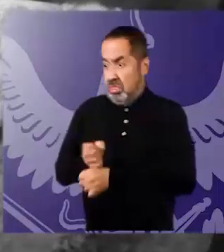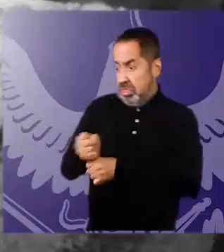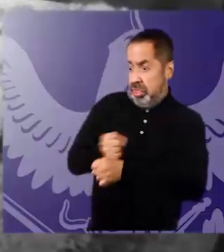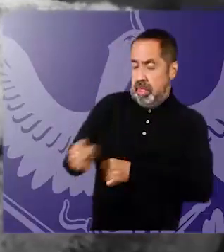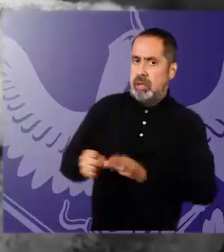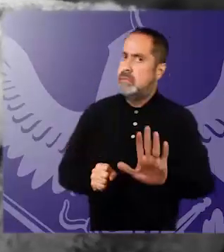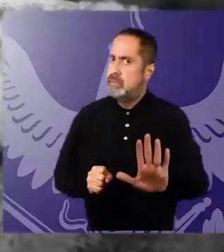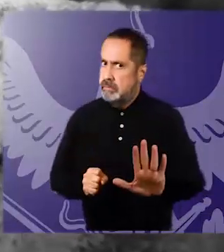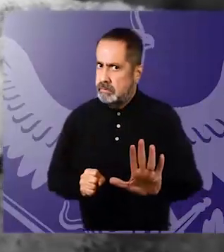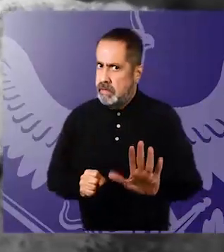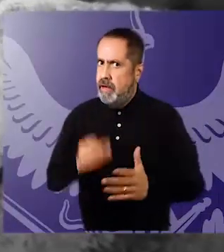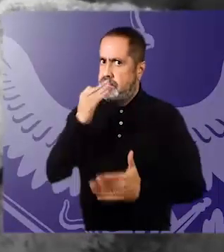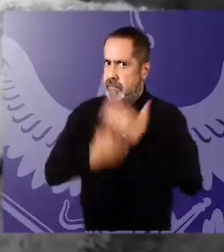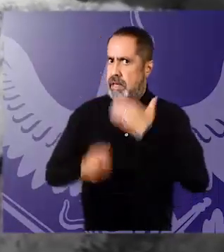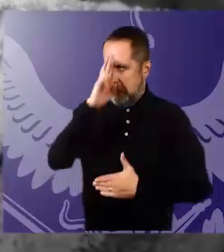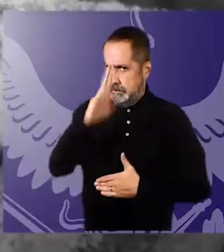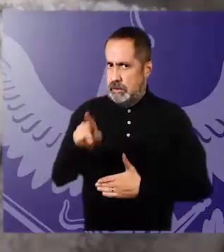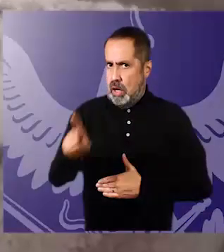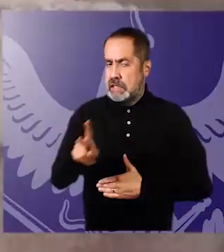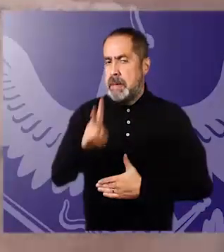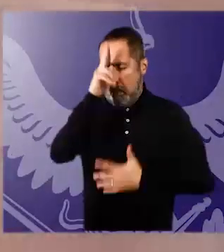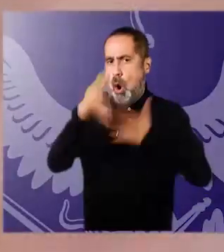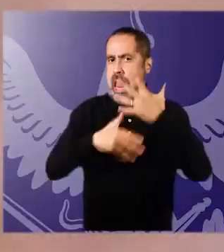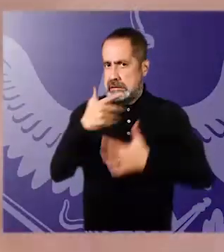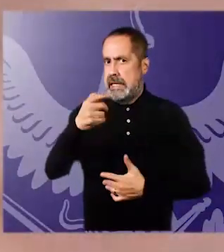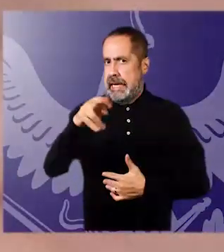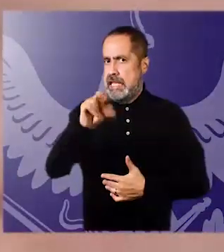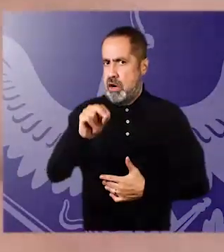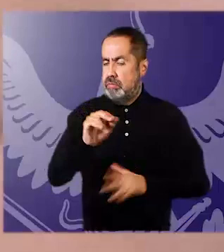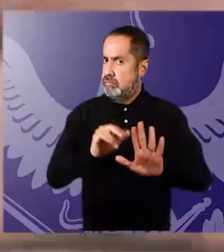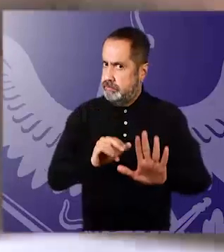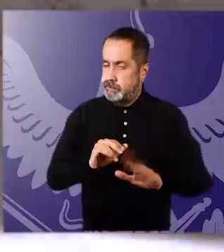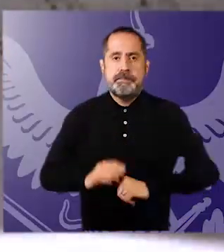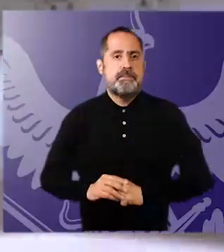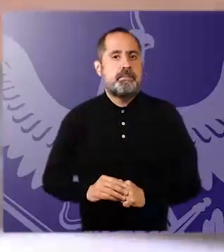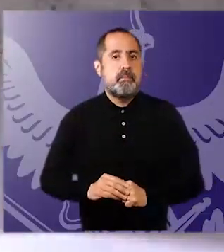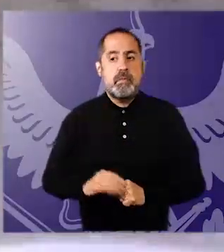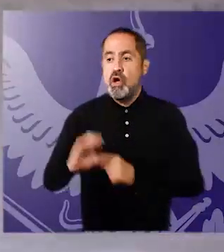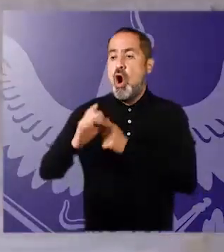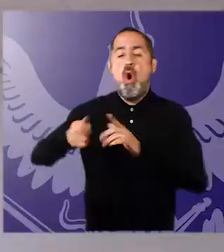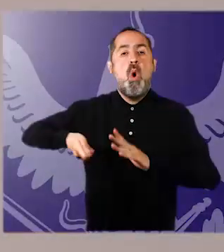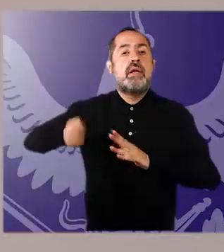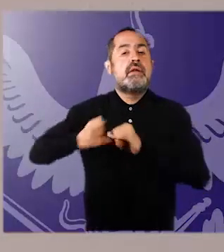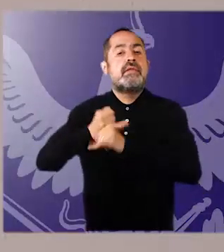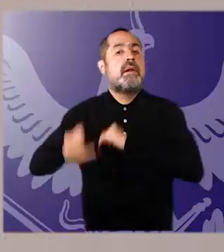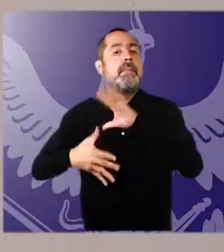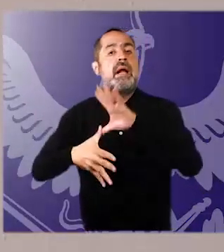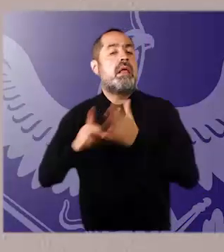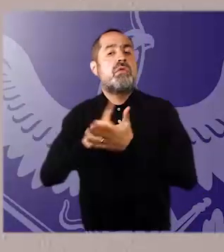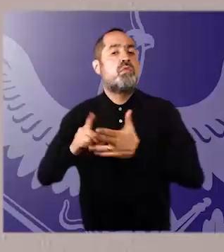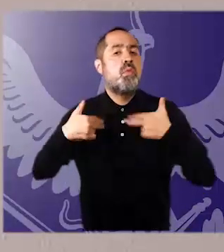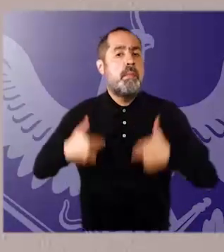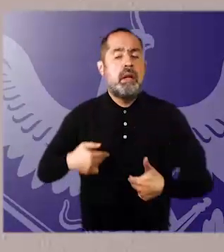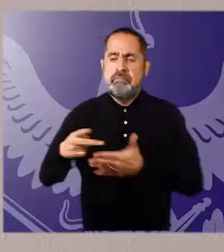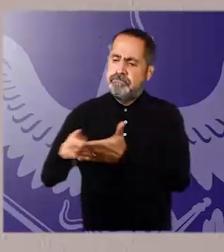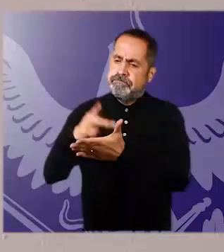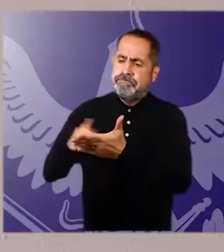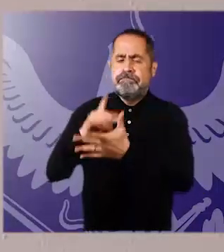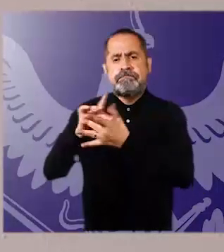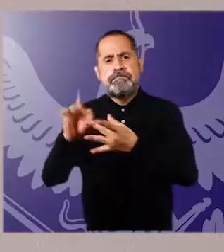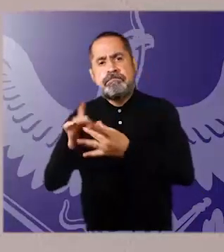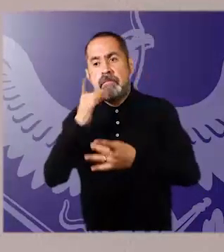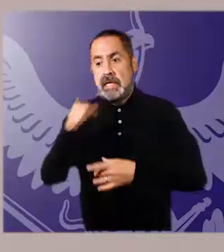sexuales y reproductivos son formas de violencia de género. Por otro lado, la Corte Interamericana de Derechos Humanos